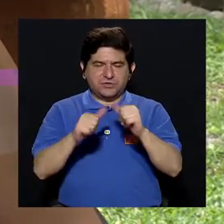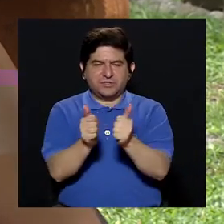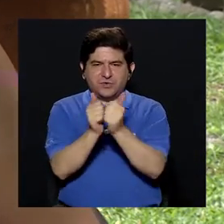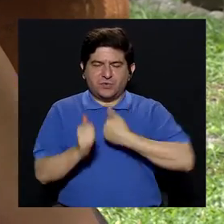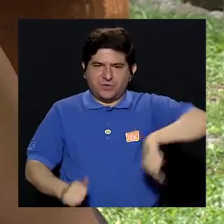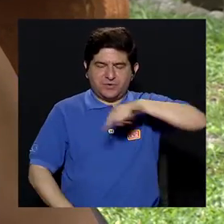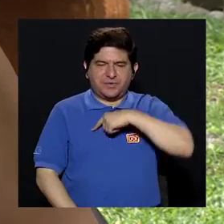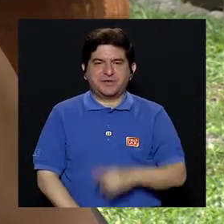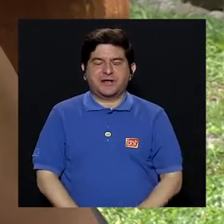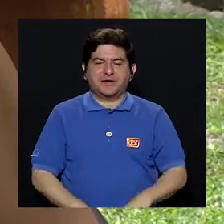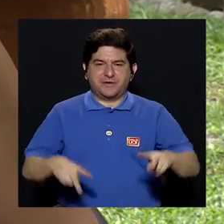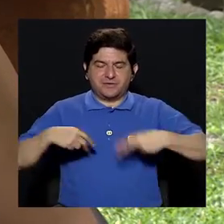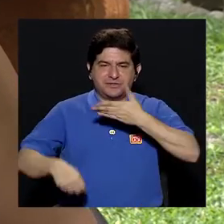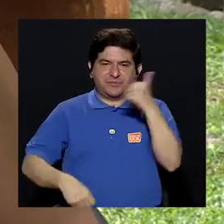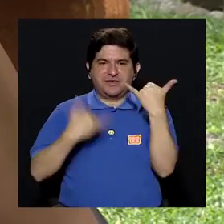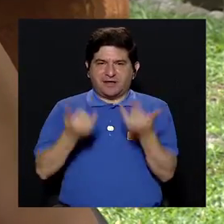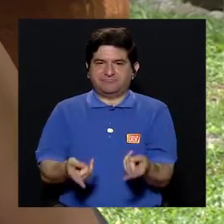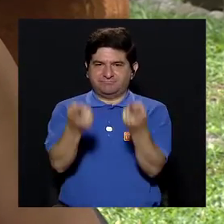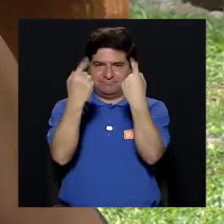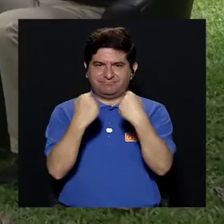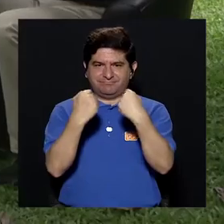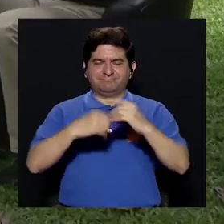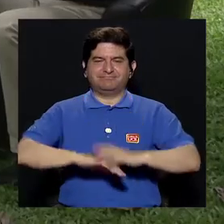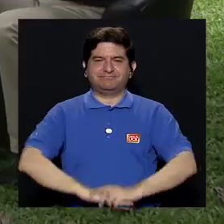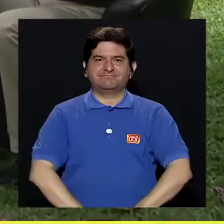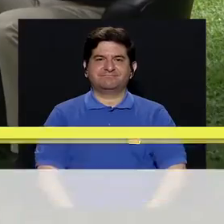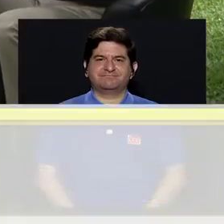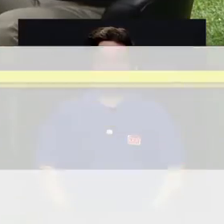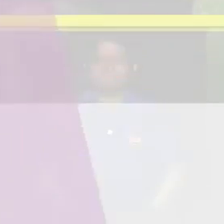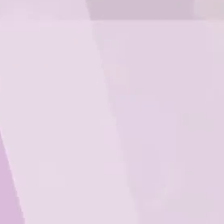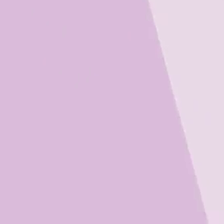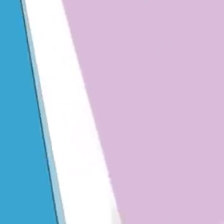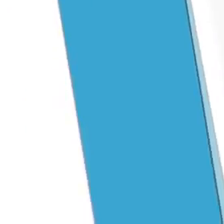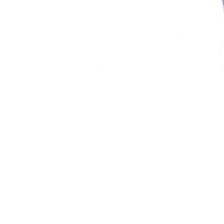ahí con nosotros en Vivir Mejor y ya regresamos.